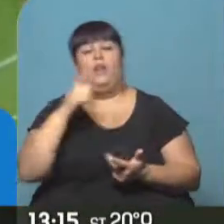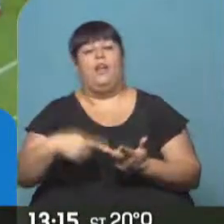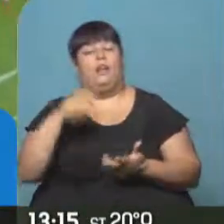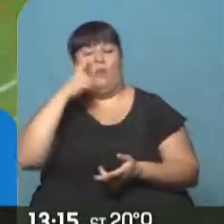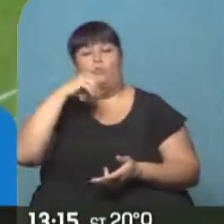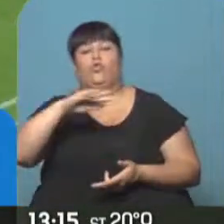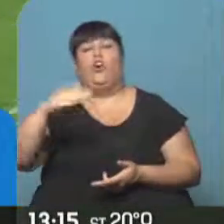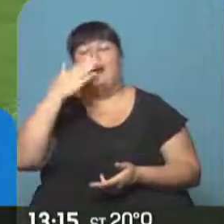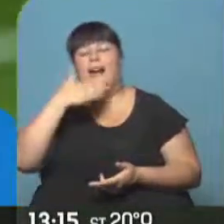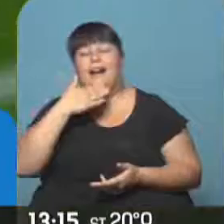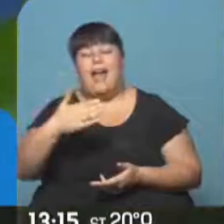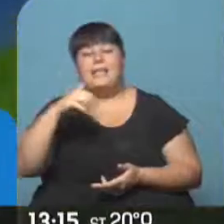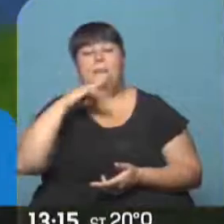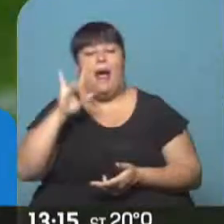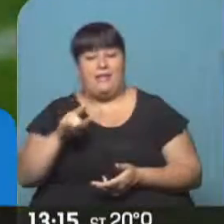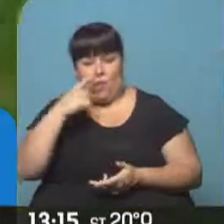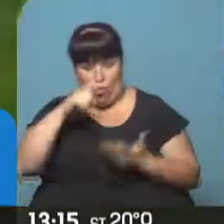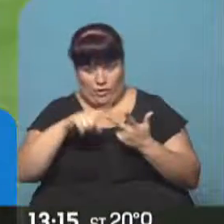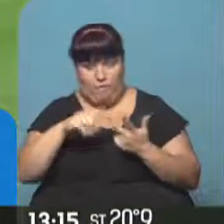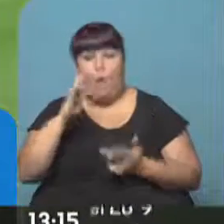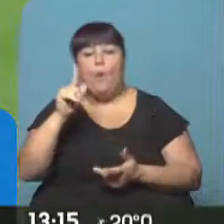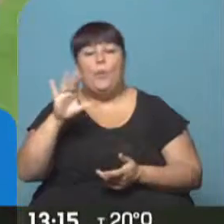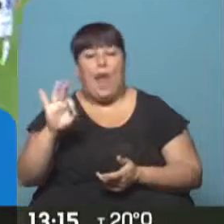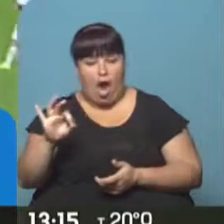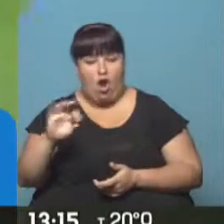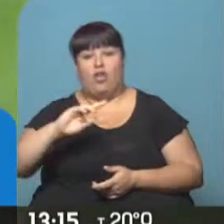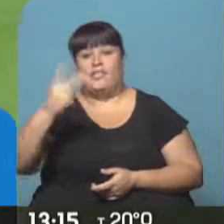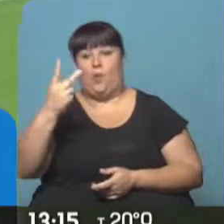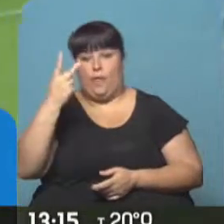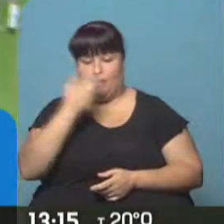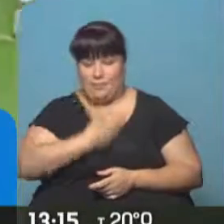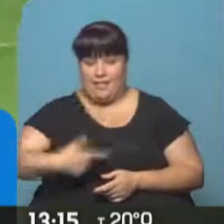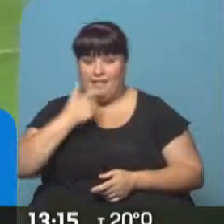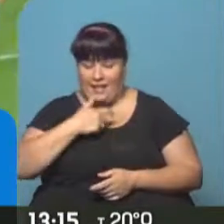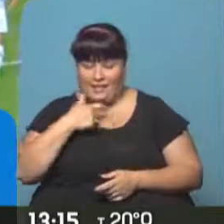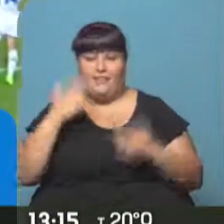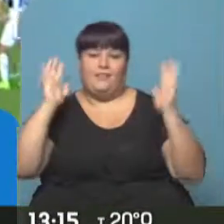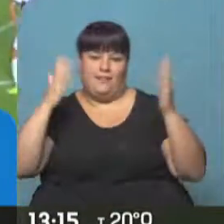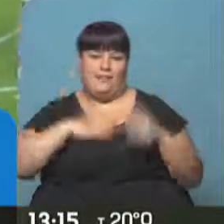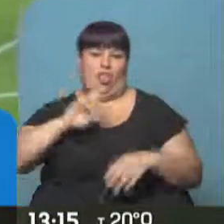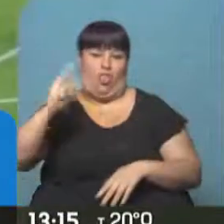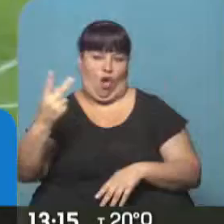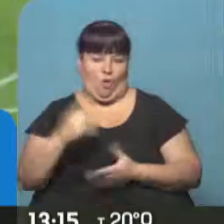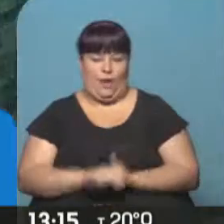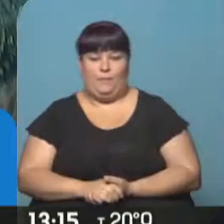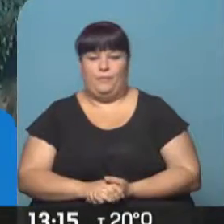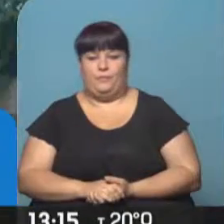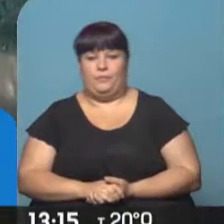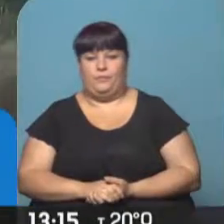sentenció gracias a Lautaro Martínez. Víctor Blanco, reelecto presidente de la Academia, festejó por partida